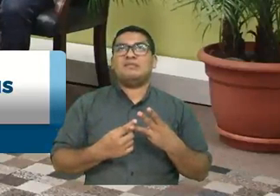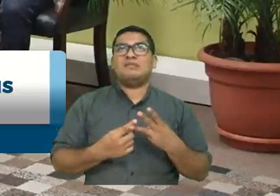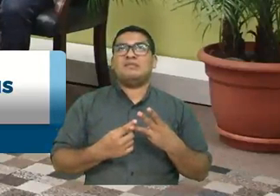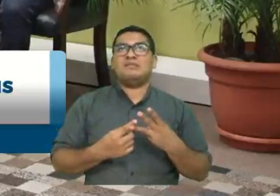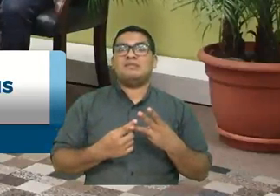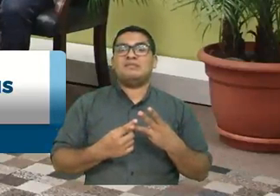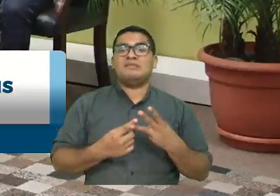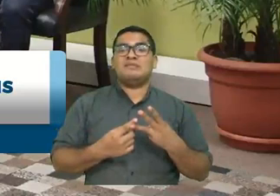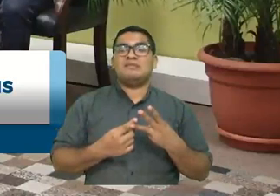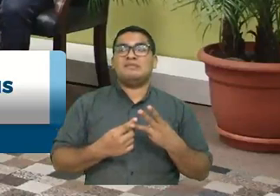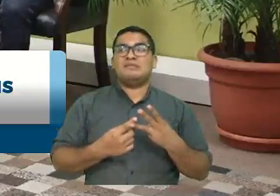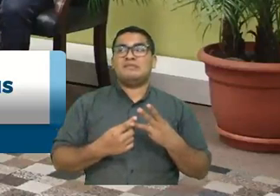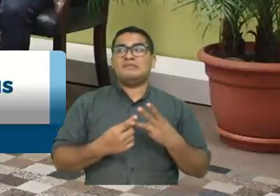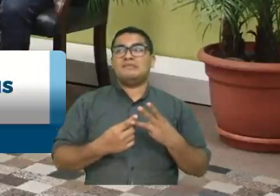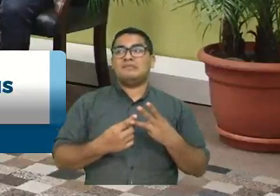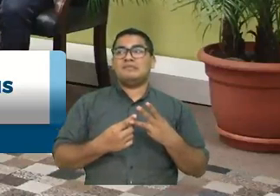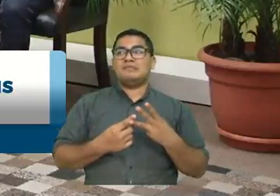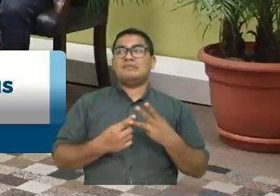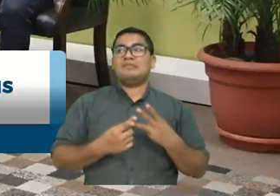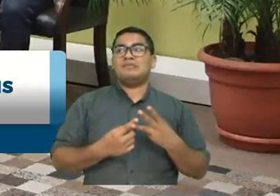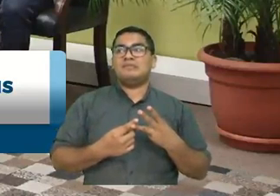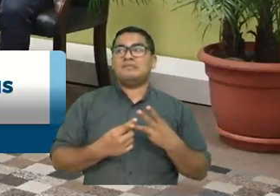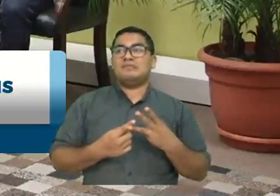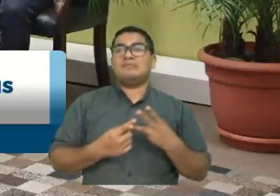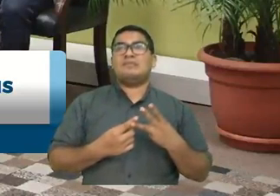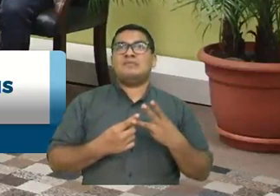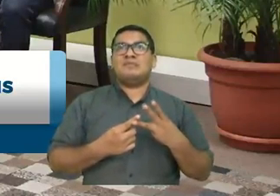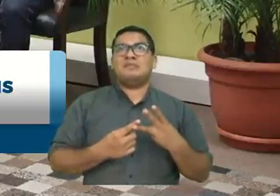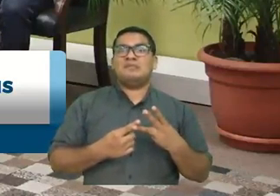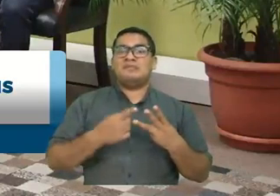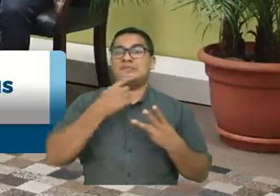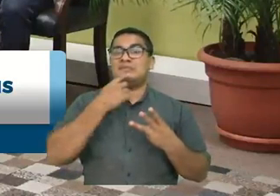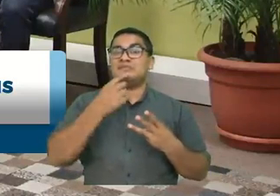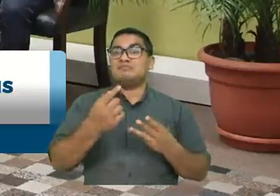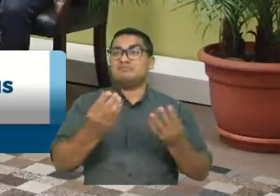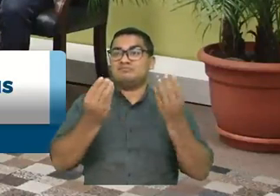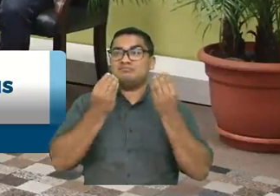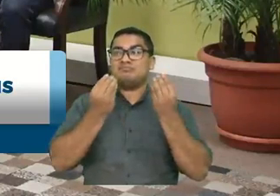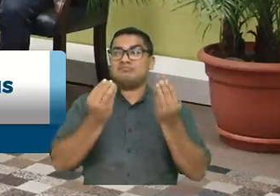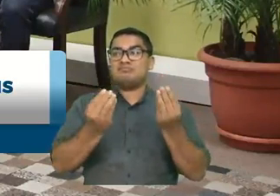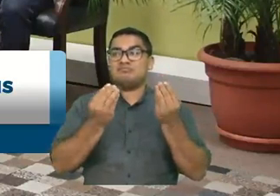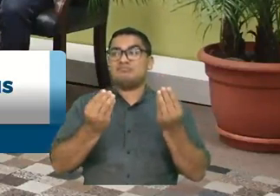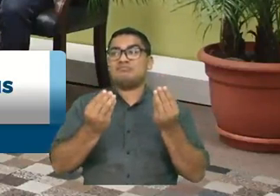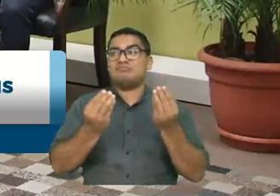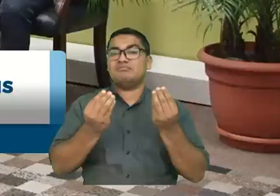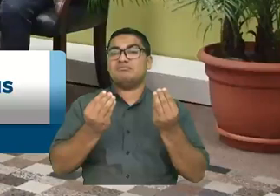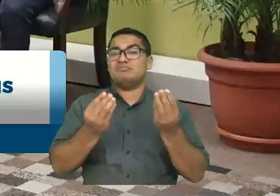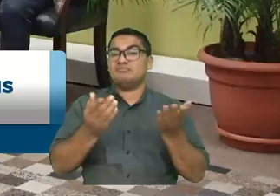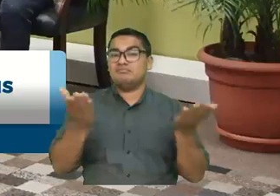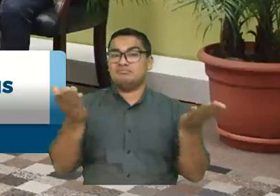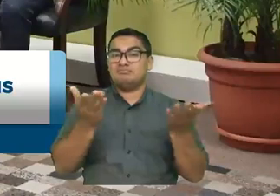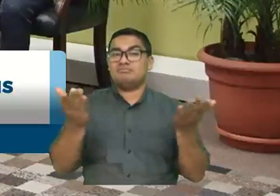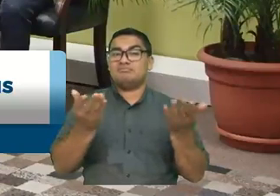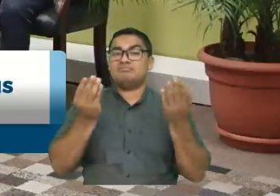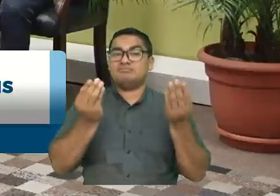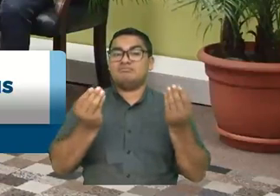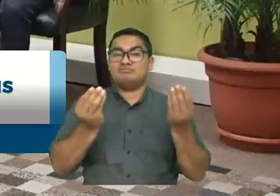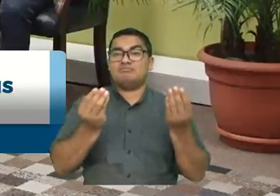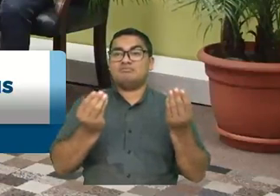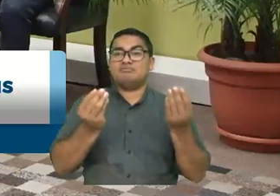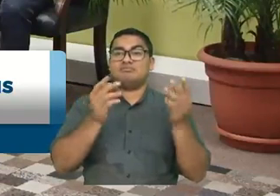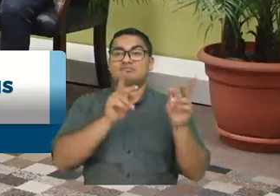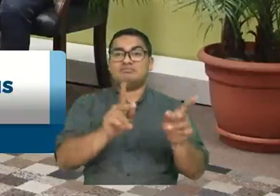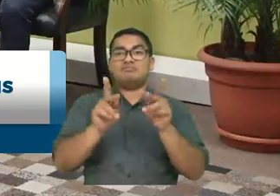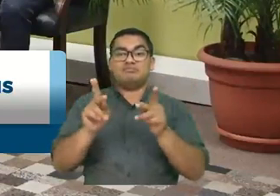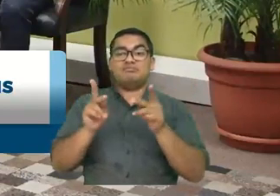Son ciclos bastante frecuentes. Porque entre más frecuente lo hagamos, la